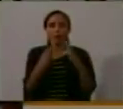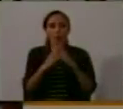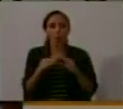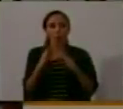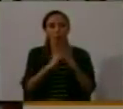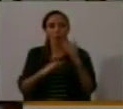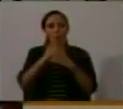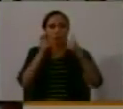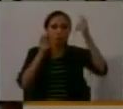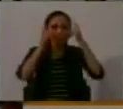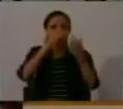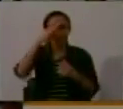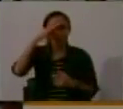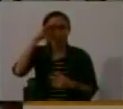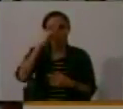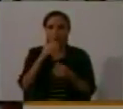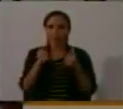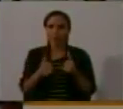Se lo confieso.